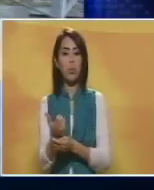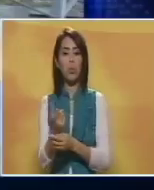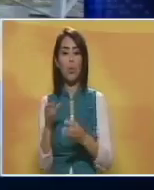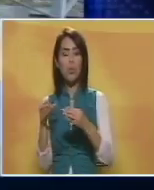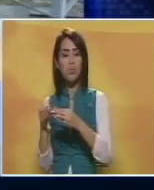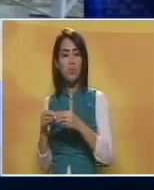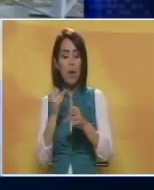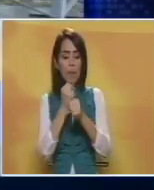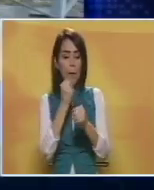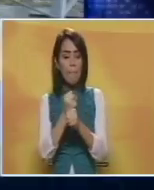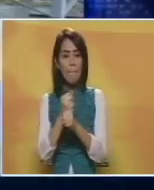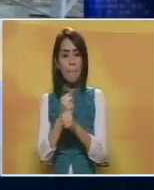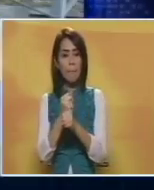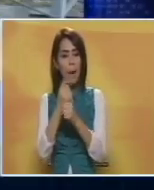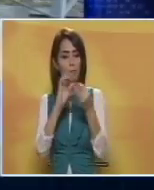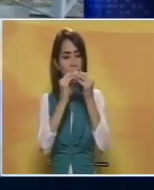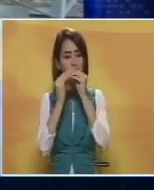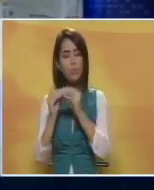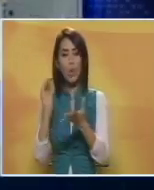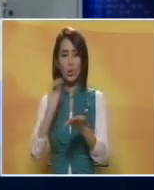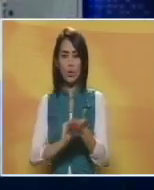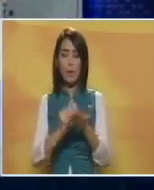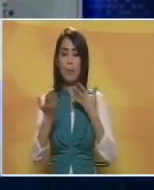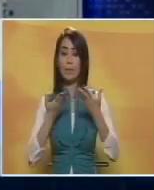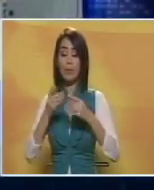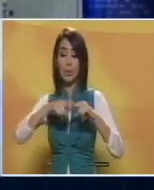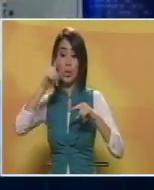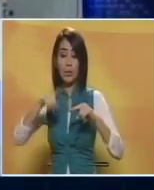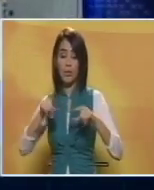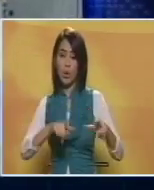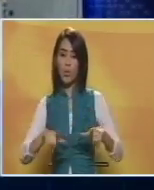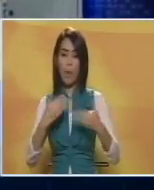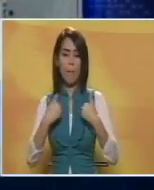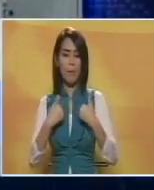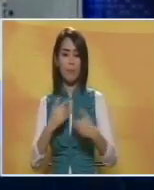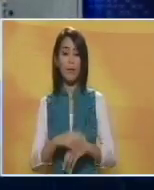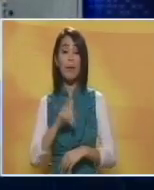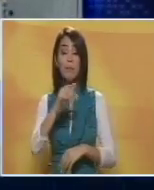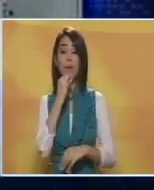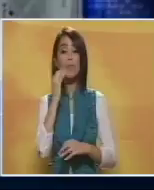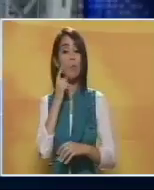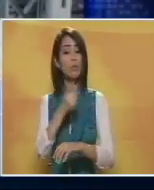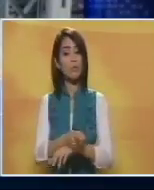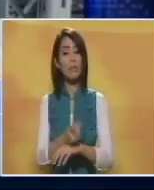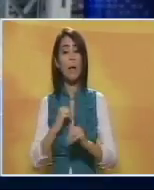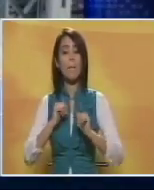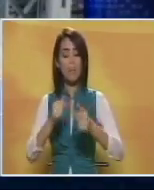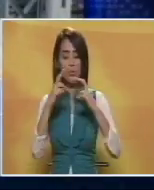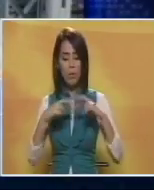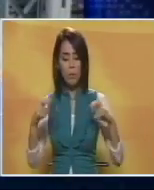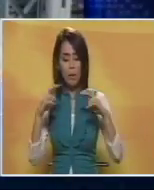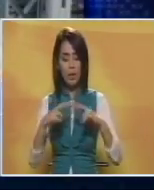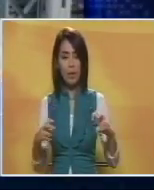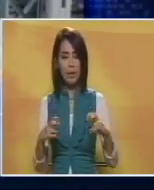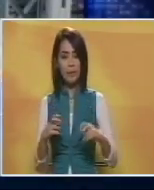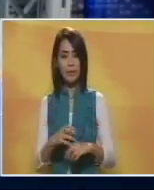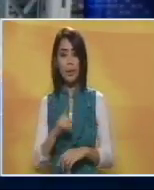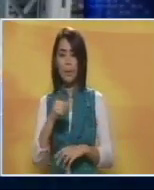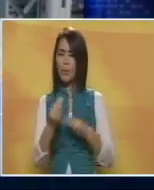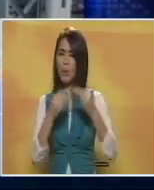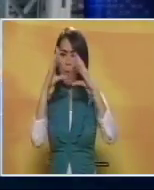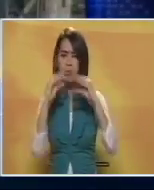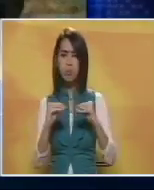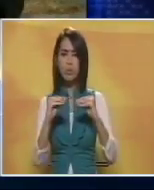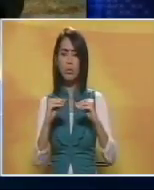se encuentran trabajando para restablecer el servicio en los sectores más afectados. Asimismo, ordenó el inicio de una investigación ante los